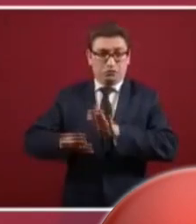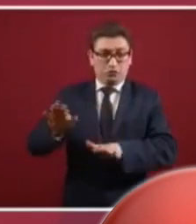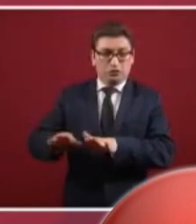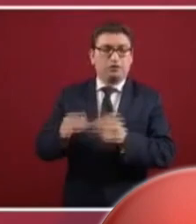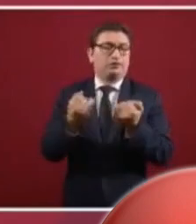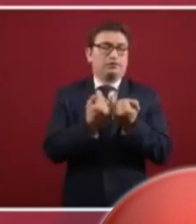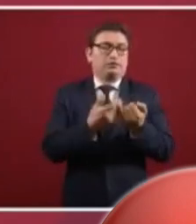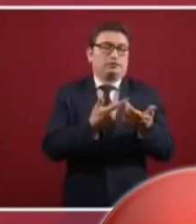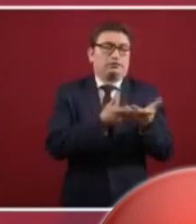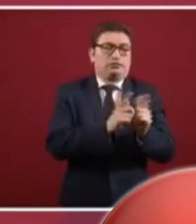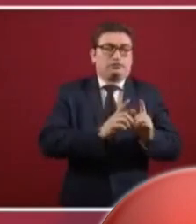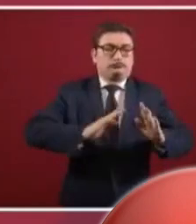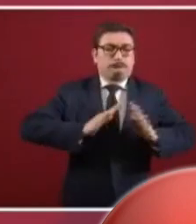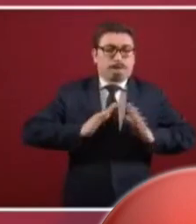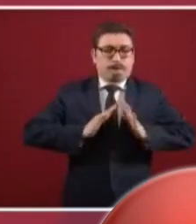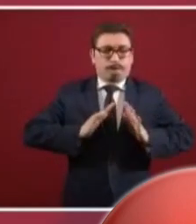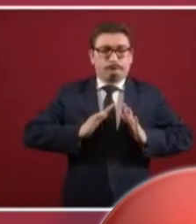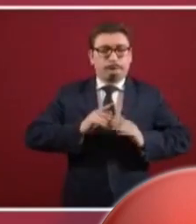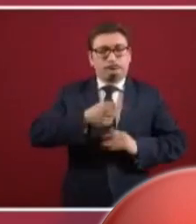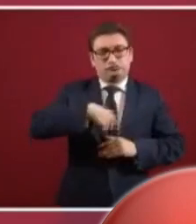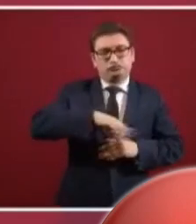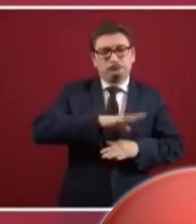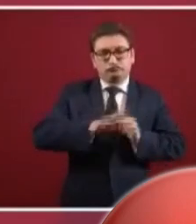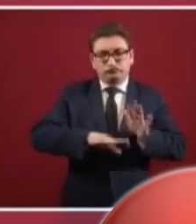del ejército